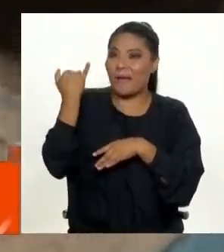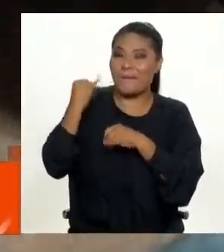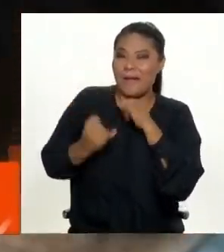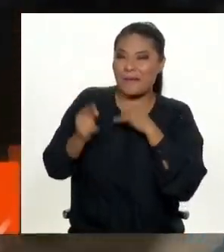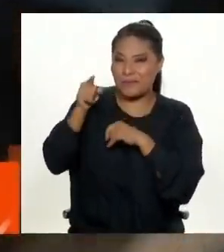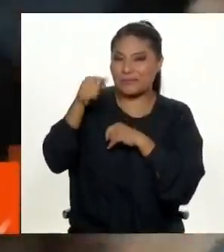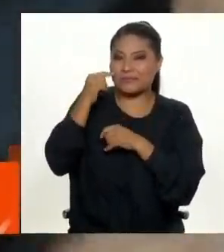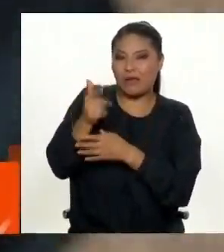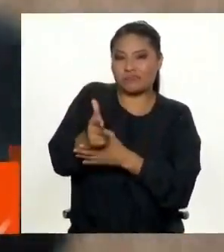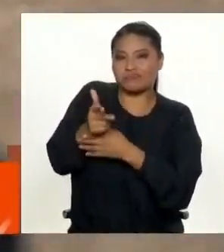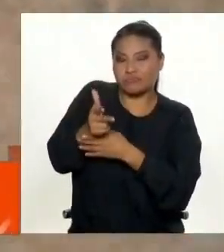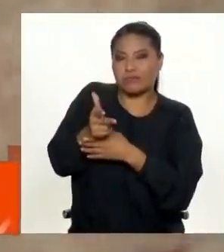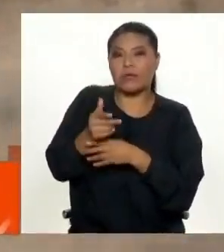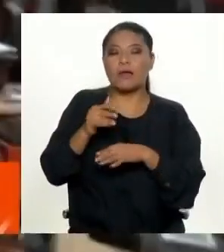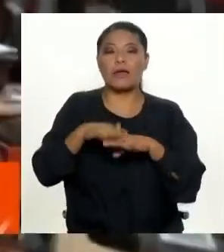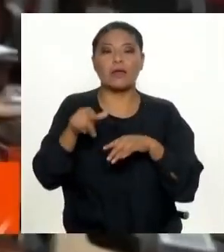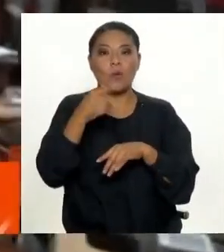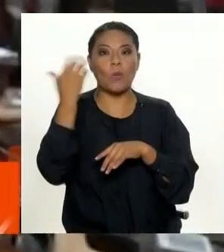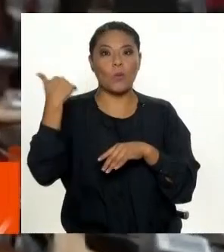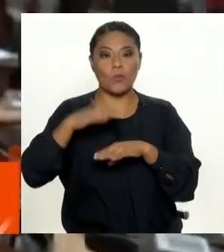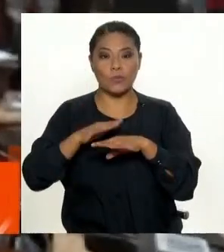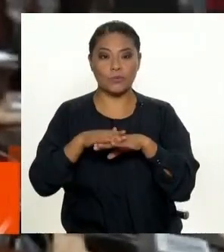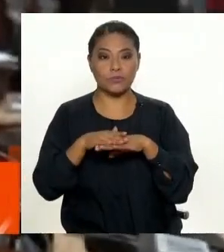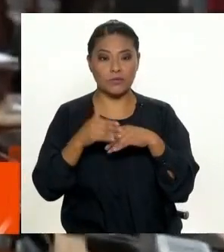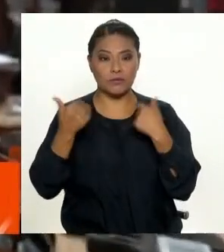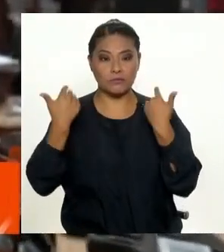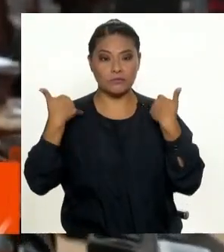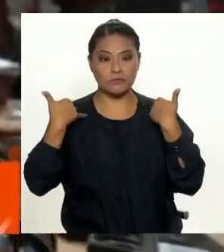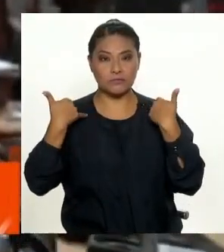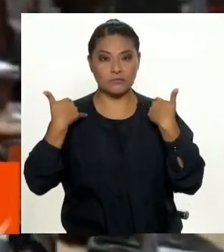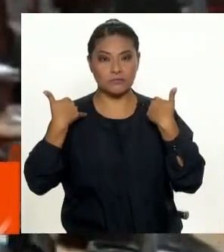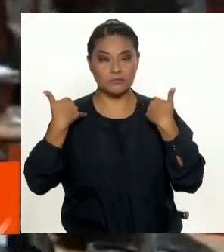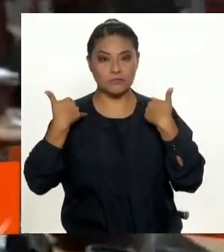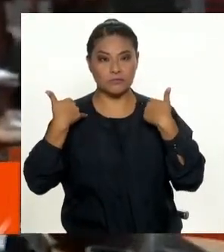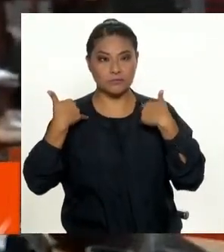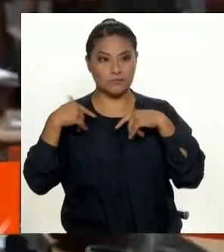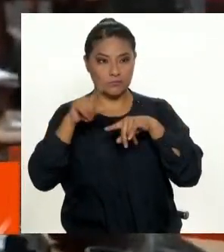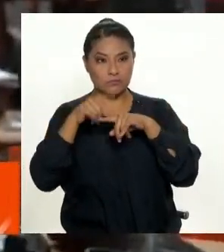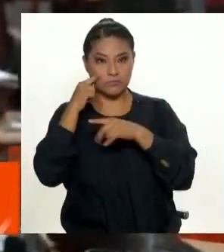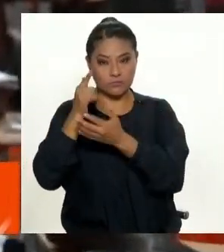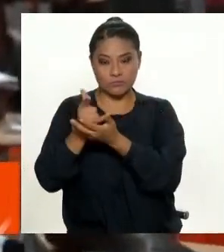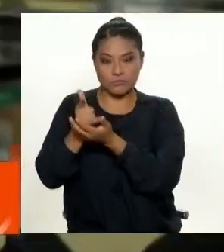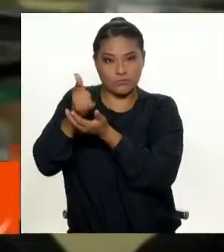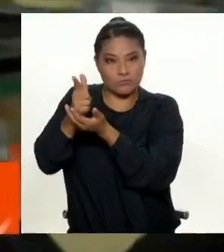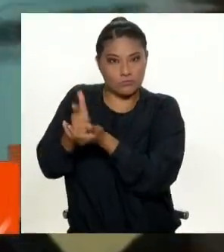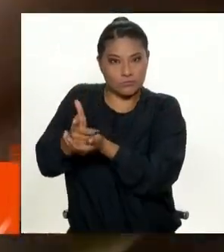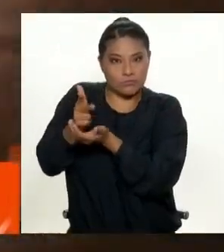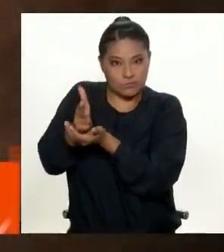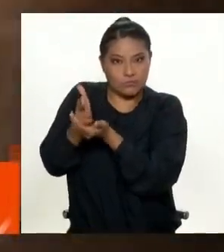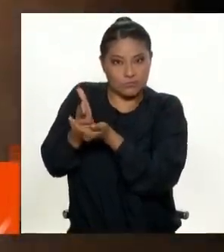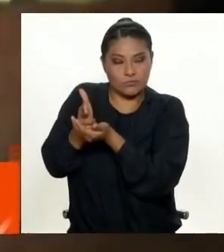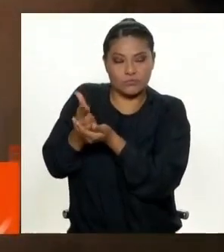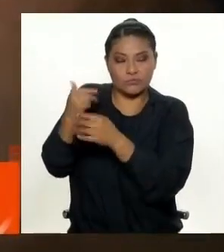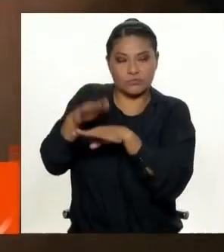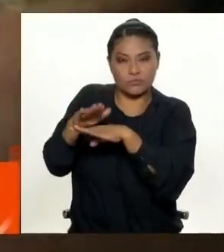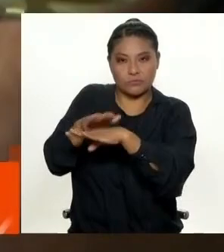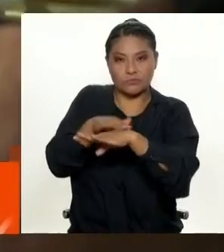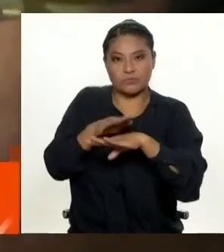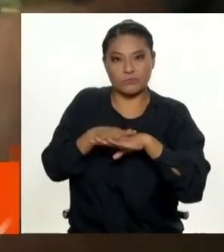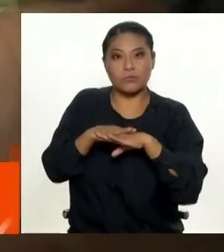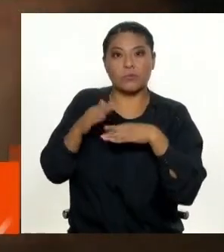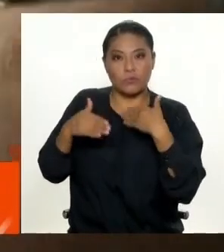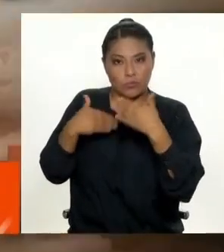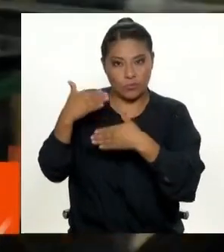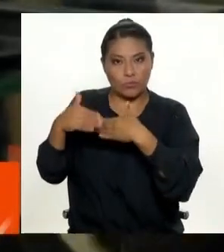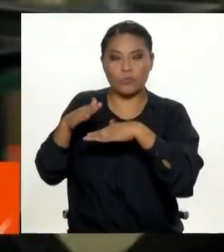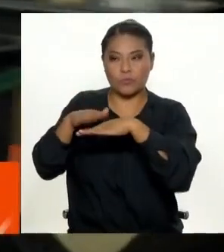que las importaciones se van a ir dando, pero esto, si los ciudadanos optan por esto, deberían entrenarse también para poder hacer